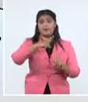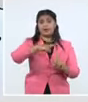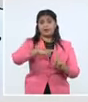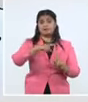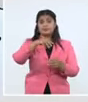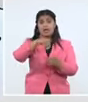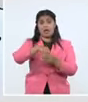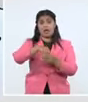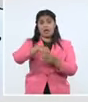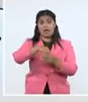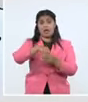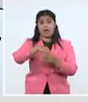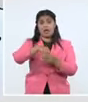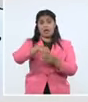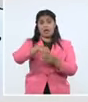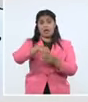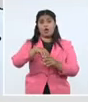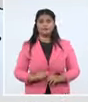El municipio especial